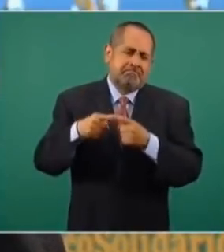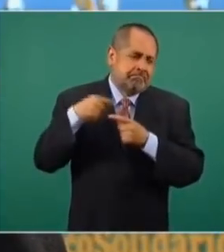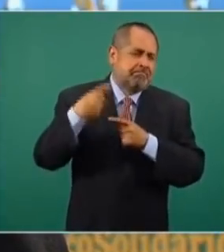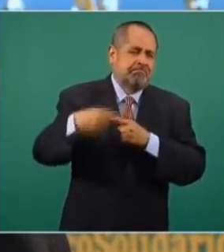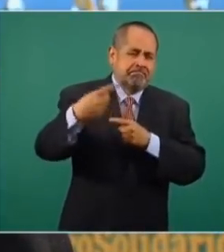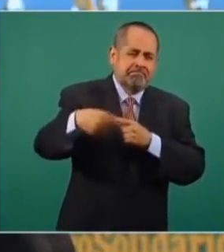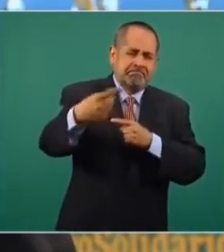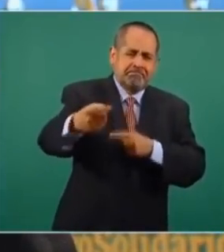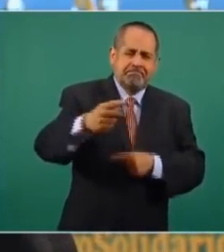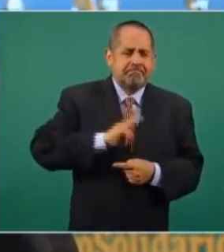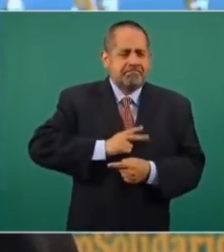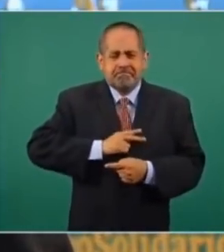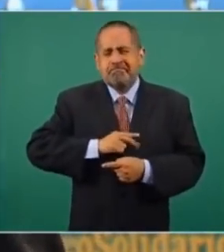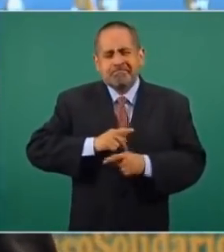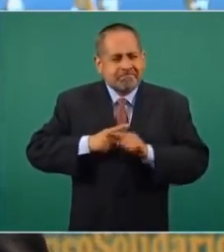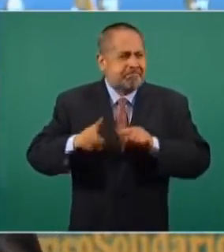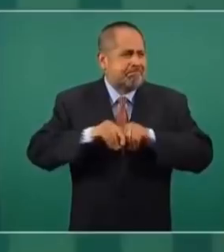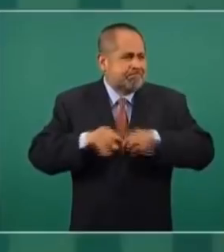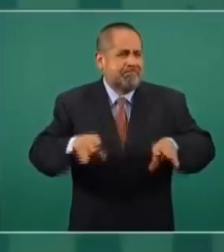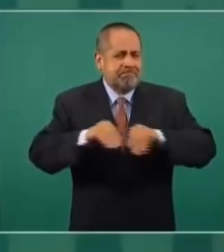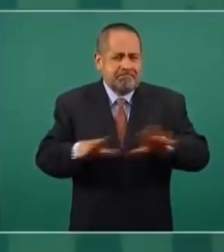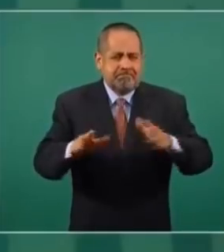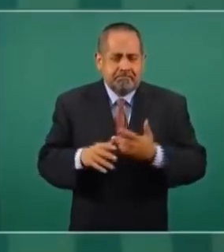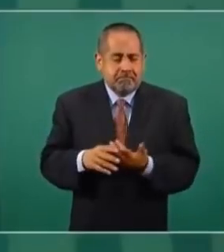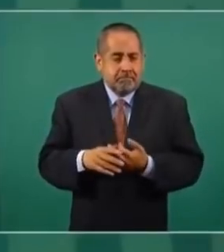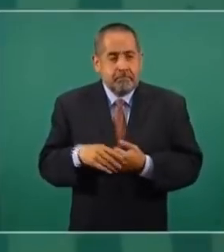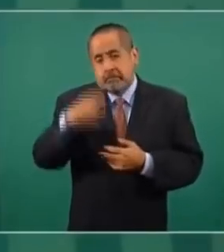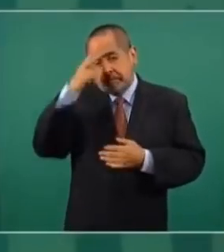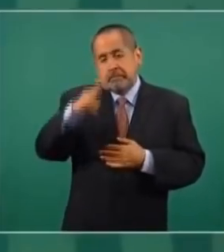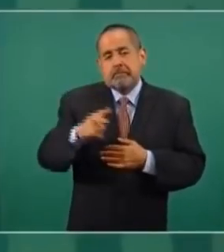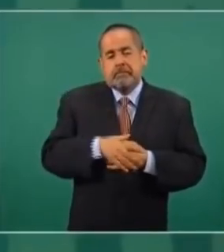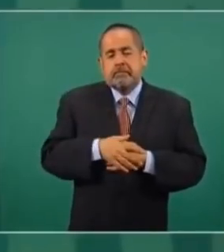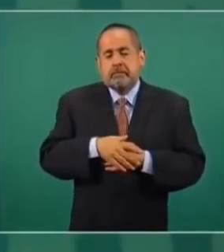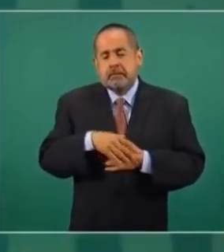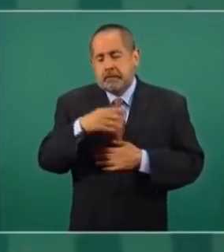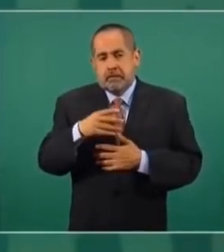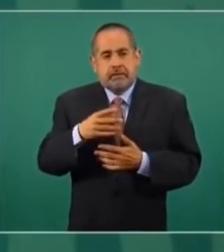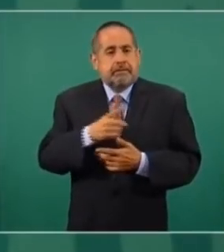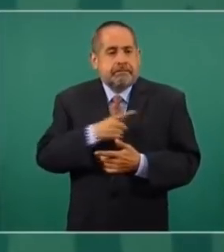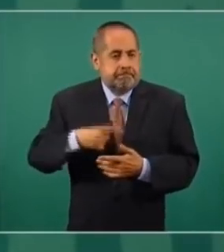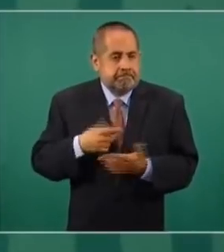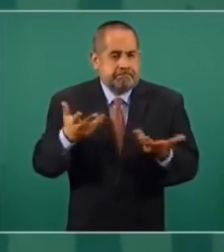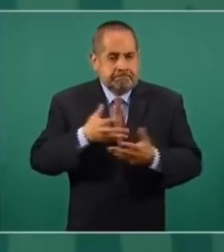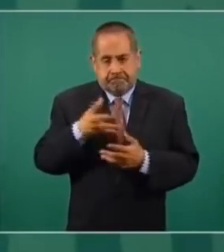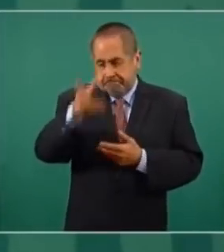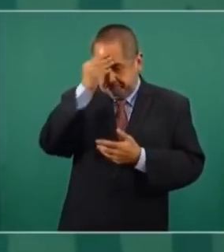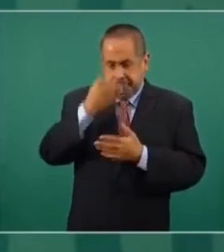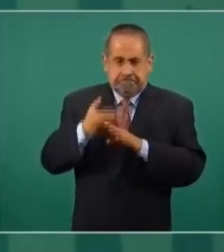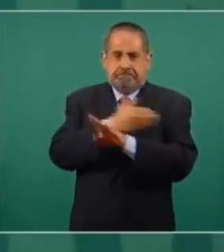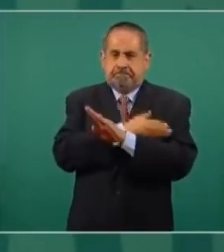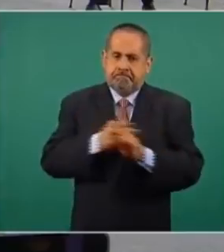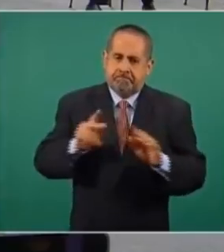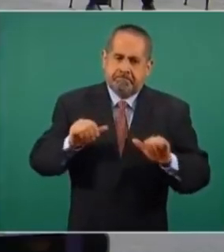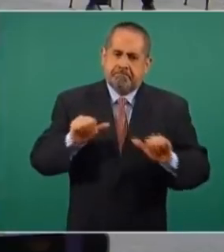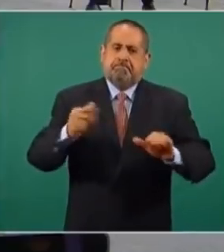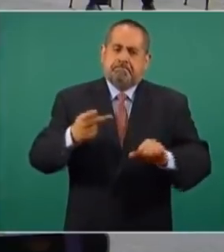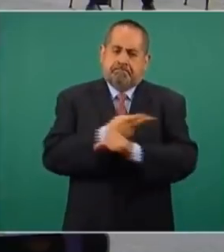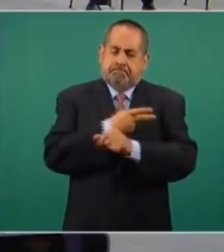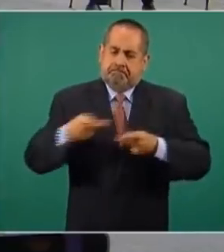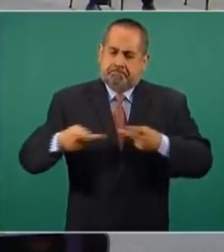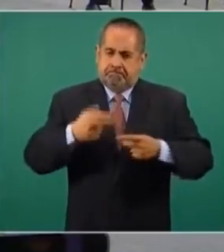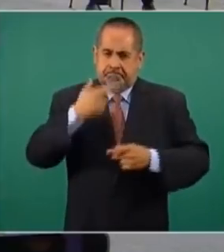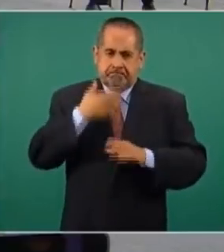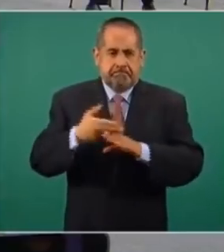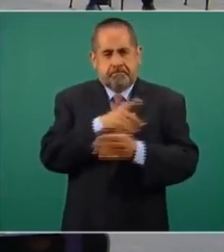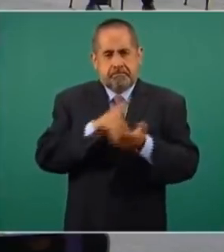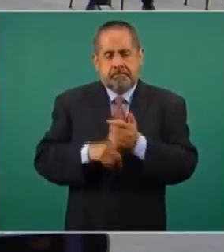no, México no va a salir de esta experiencia sin todo lo que te acabo de decir, que es una mejor preparación.